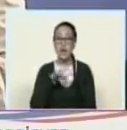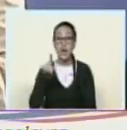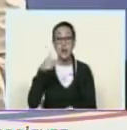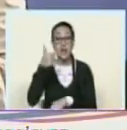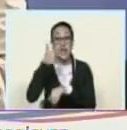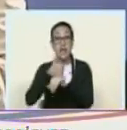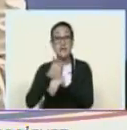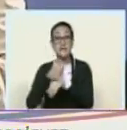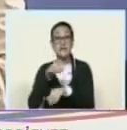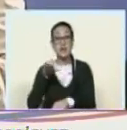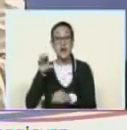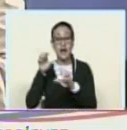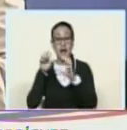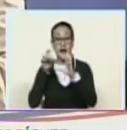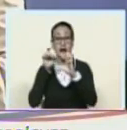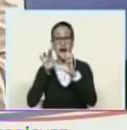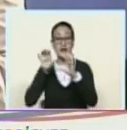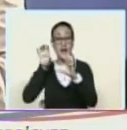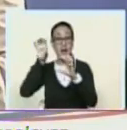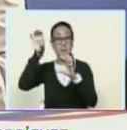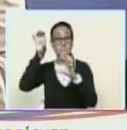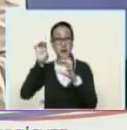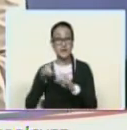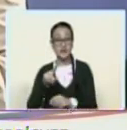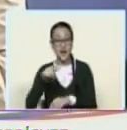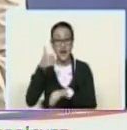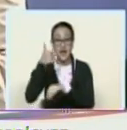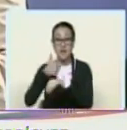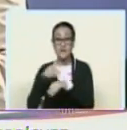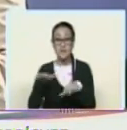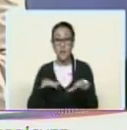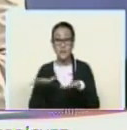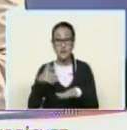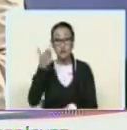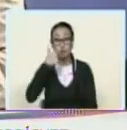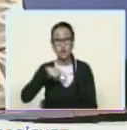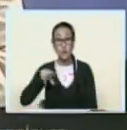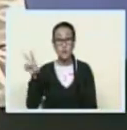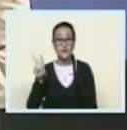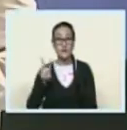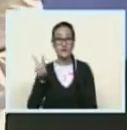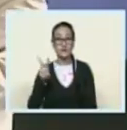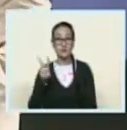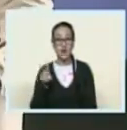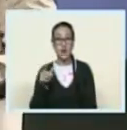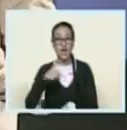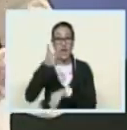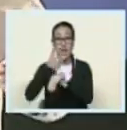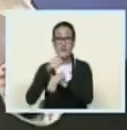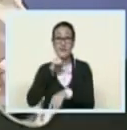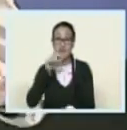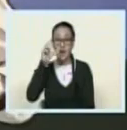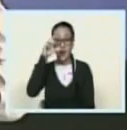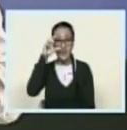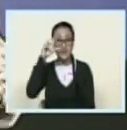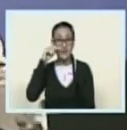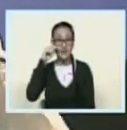de la patria y es el jefe del movimiento Somos Venezuela.